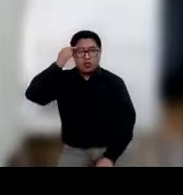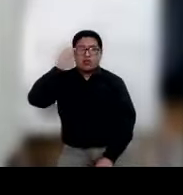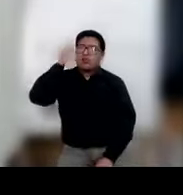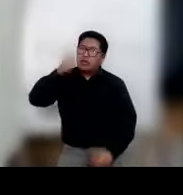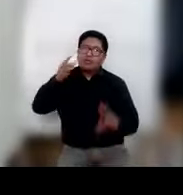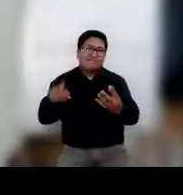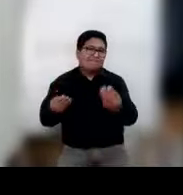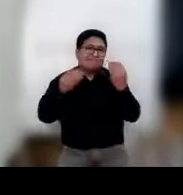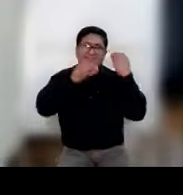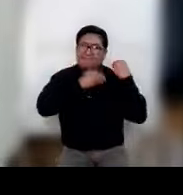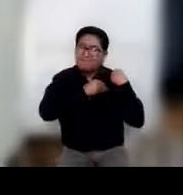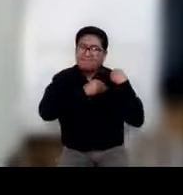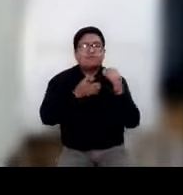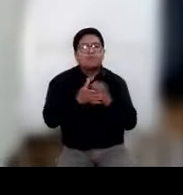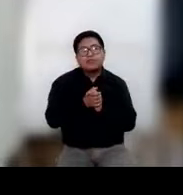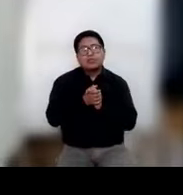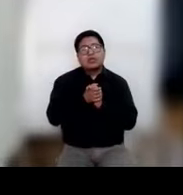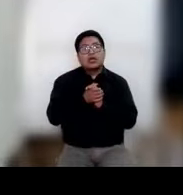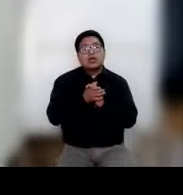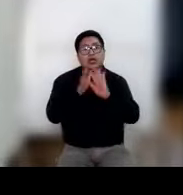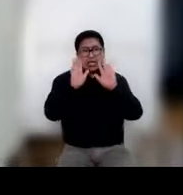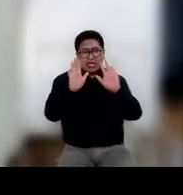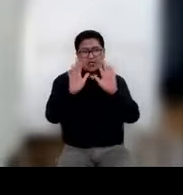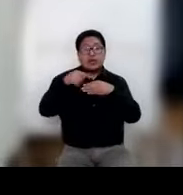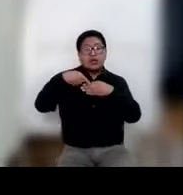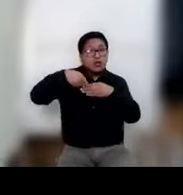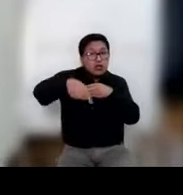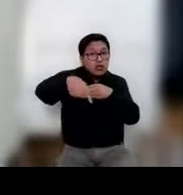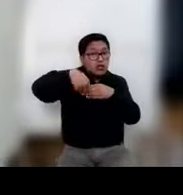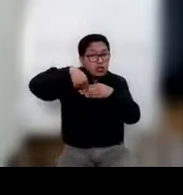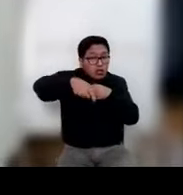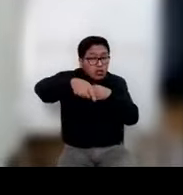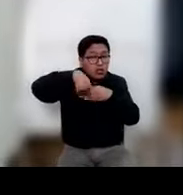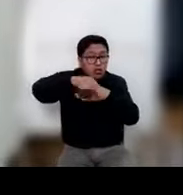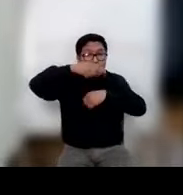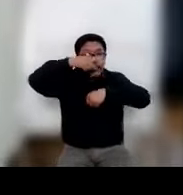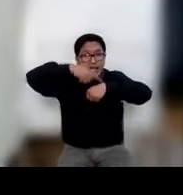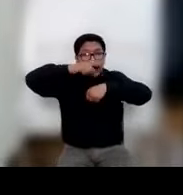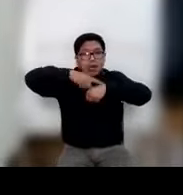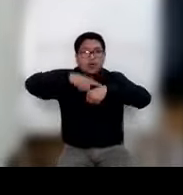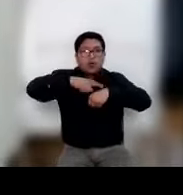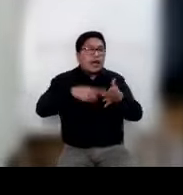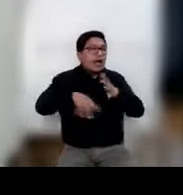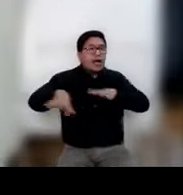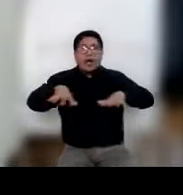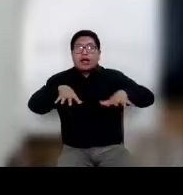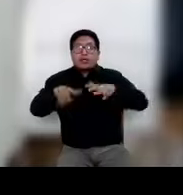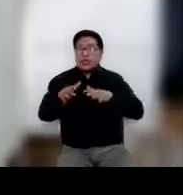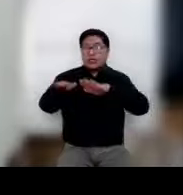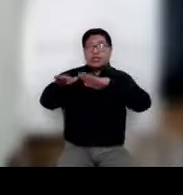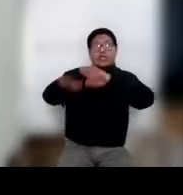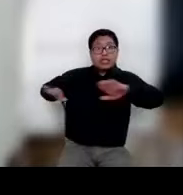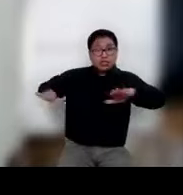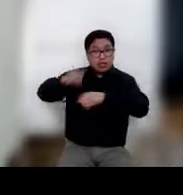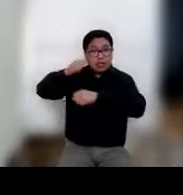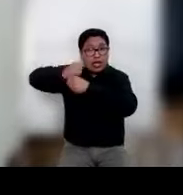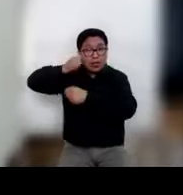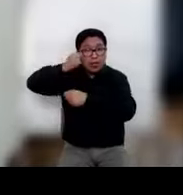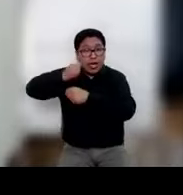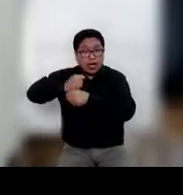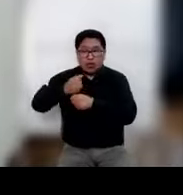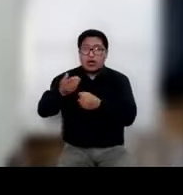situaciones sin embargo ya a corto plazo o sea viendo qué hacemos ahora con los niños que ya están están